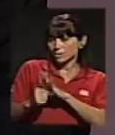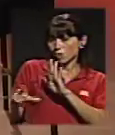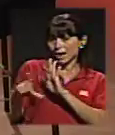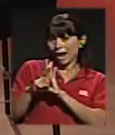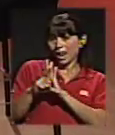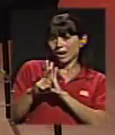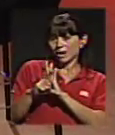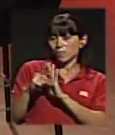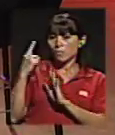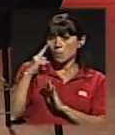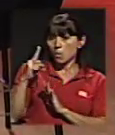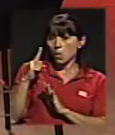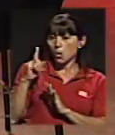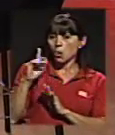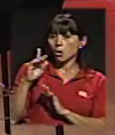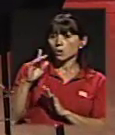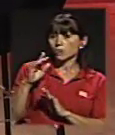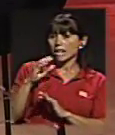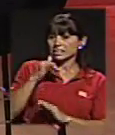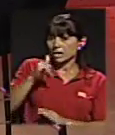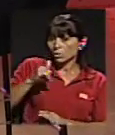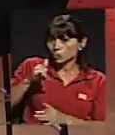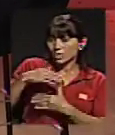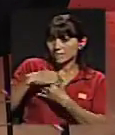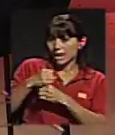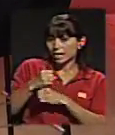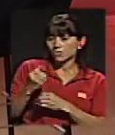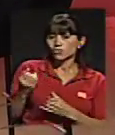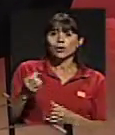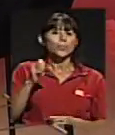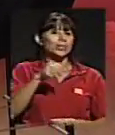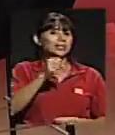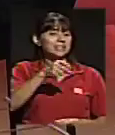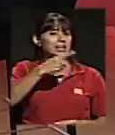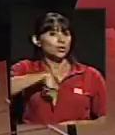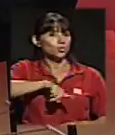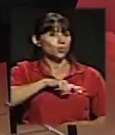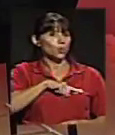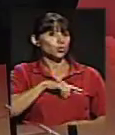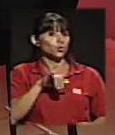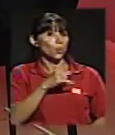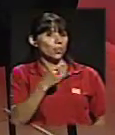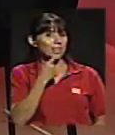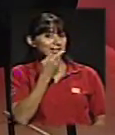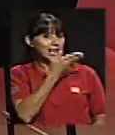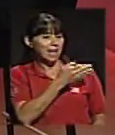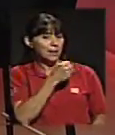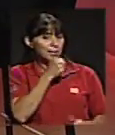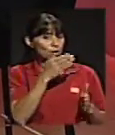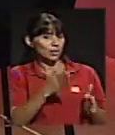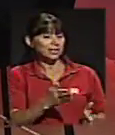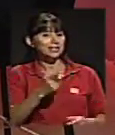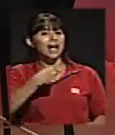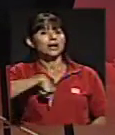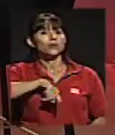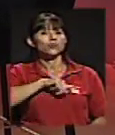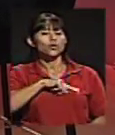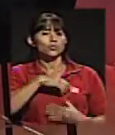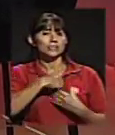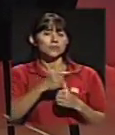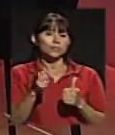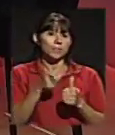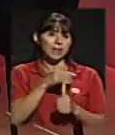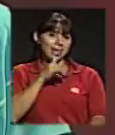han hecho? Sí, bueno, en este caso estamos hablando, como decía el compañero acá, el periodista, nosotros hicimos una